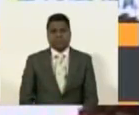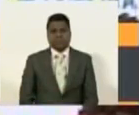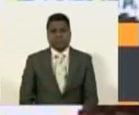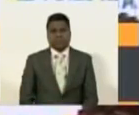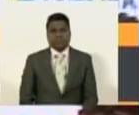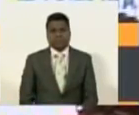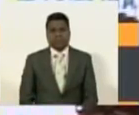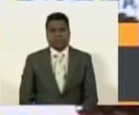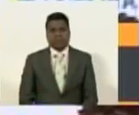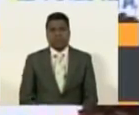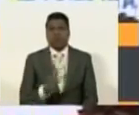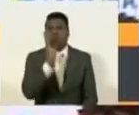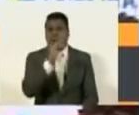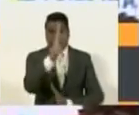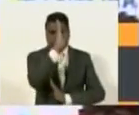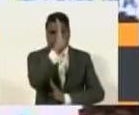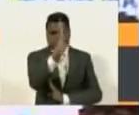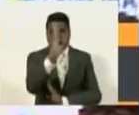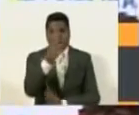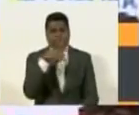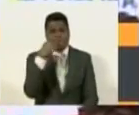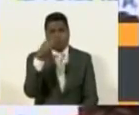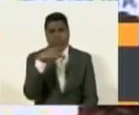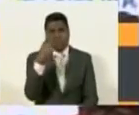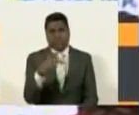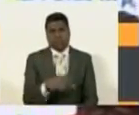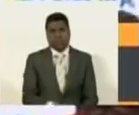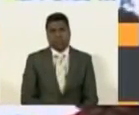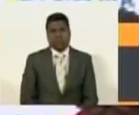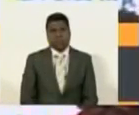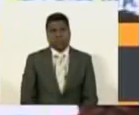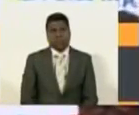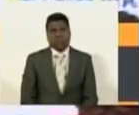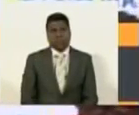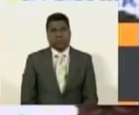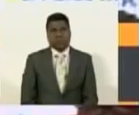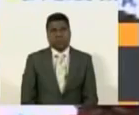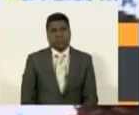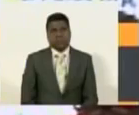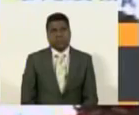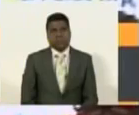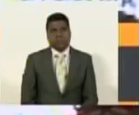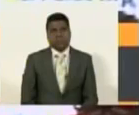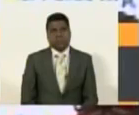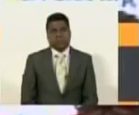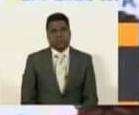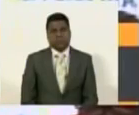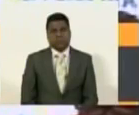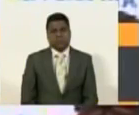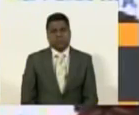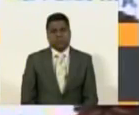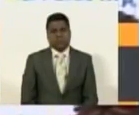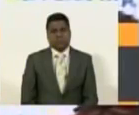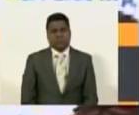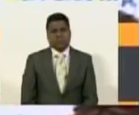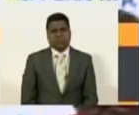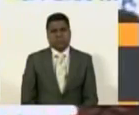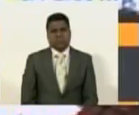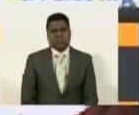Porque ahí no hay dirección política. Dispararon todos desde la cintura, apenas el presidente Maduro